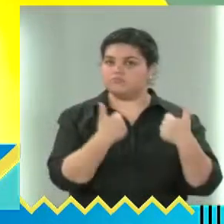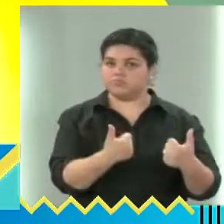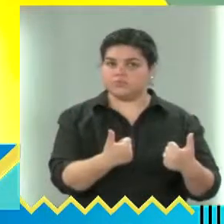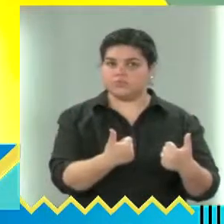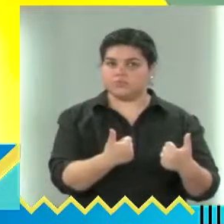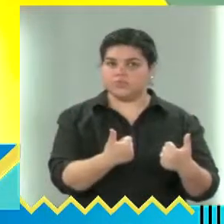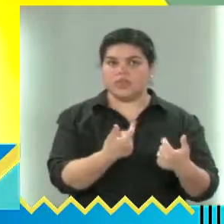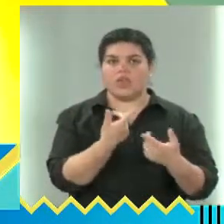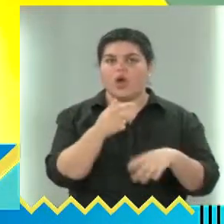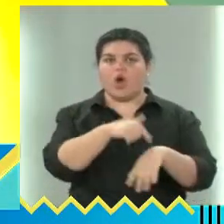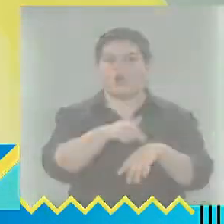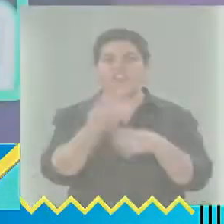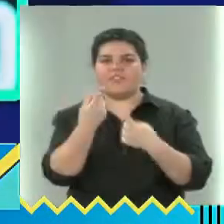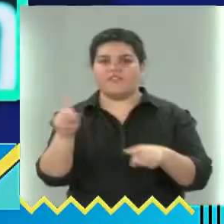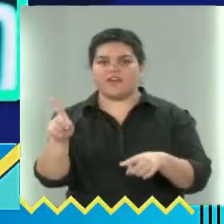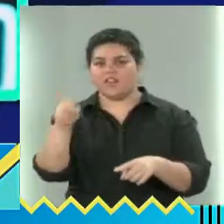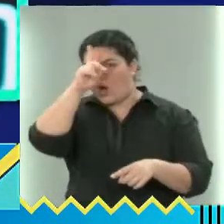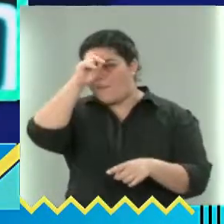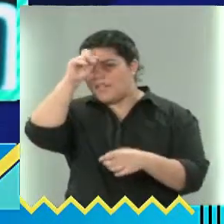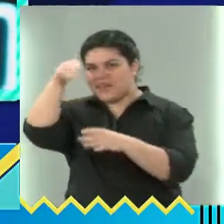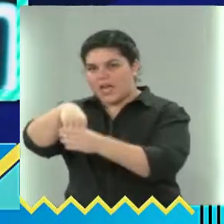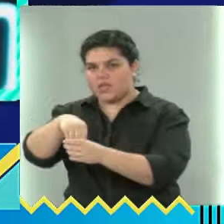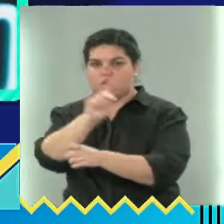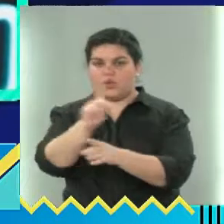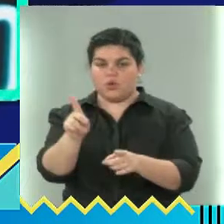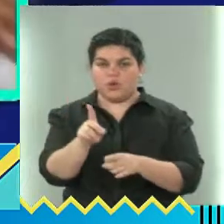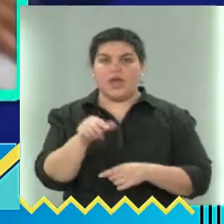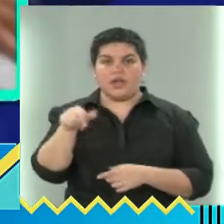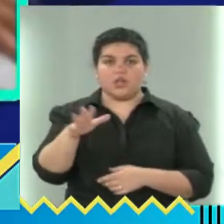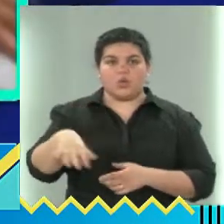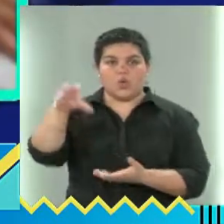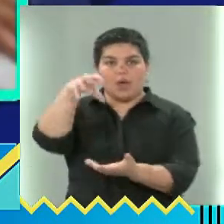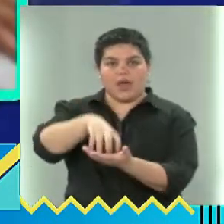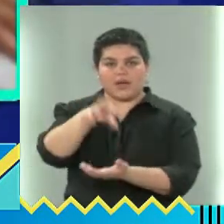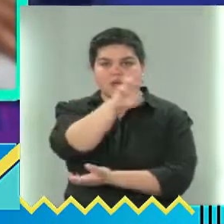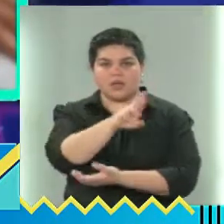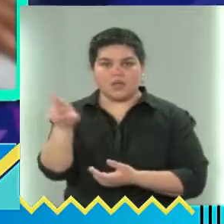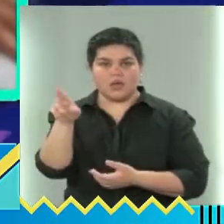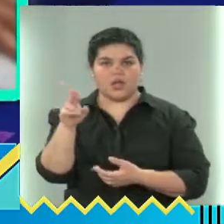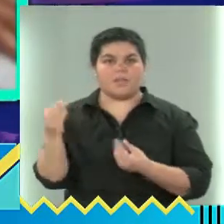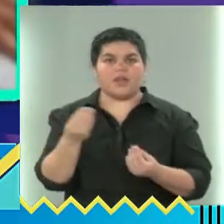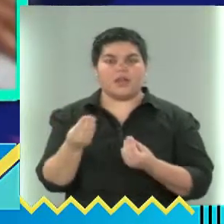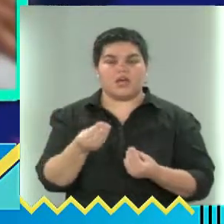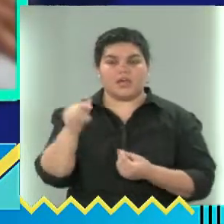hospitalario tratamos de sacarlos, y es que por eso surge el centro regional especialmente para tratar de